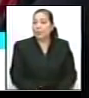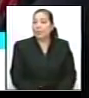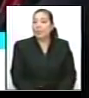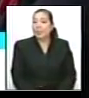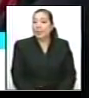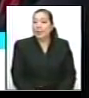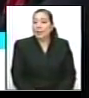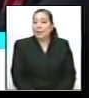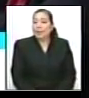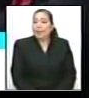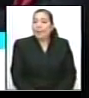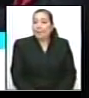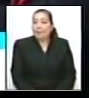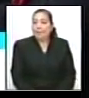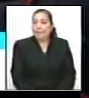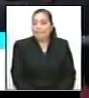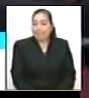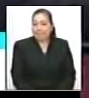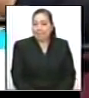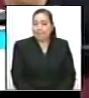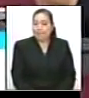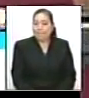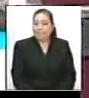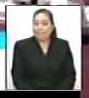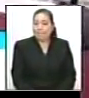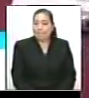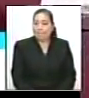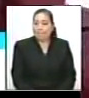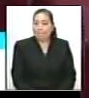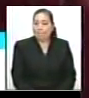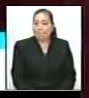presidenta. Gracias, congresista Arimborgo.